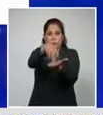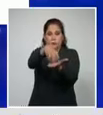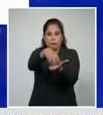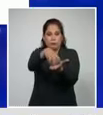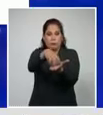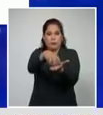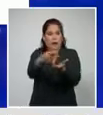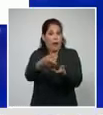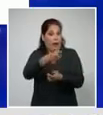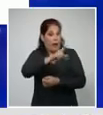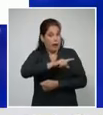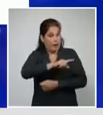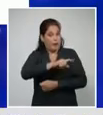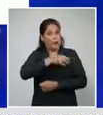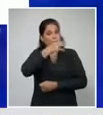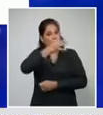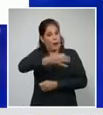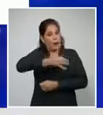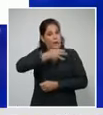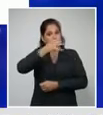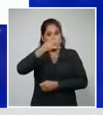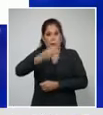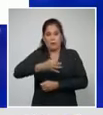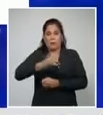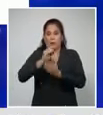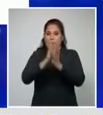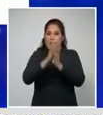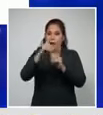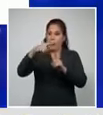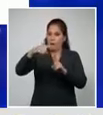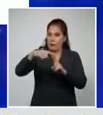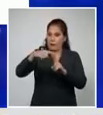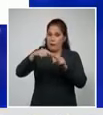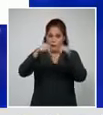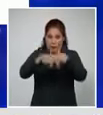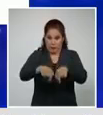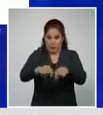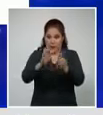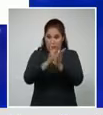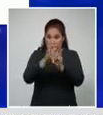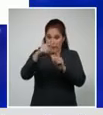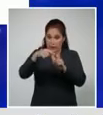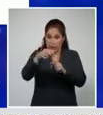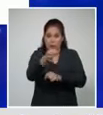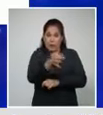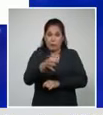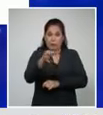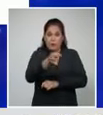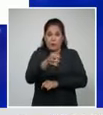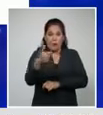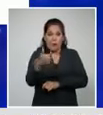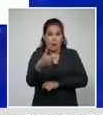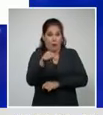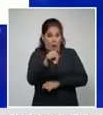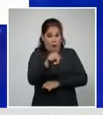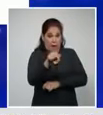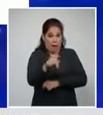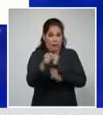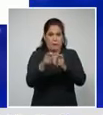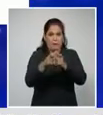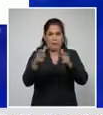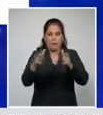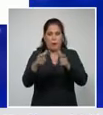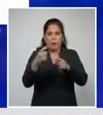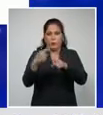ayer incluso nos referimos al de Matanzas, que es el que está en el municipio de Jagüey Grande. En